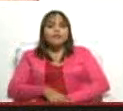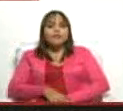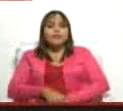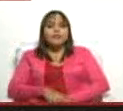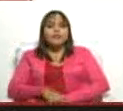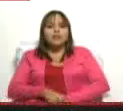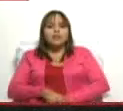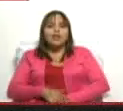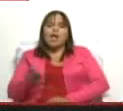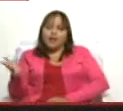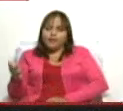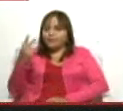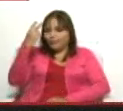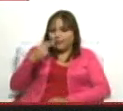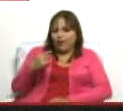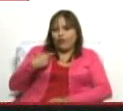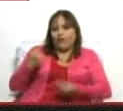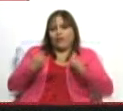cae porque no se les cumplió.